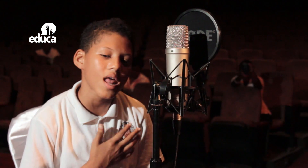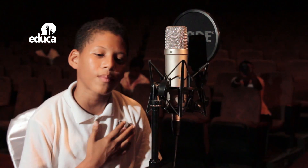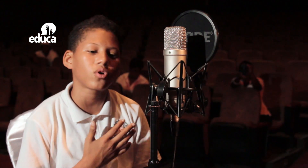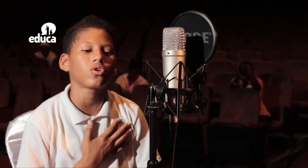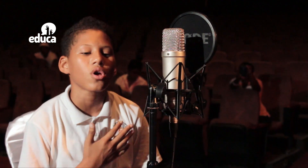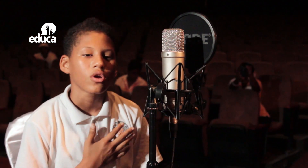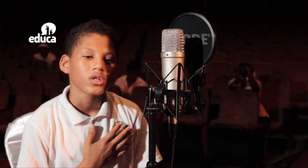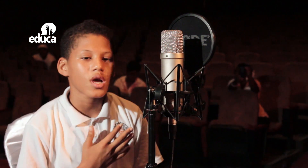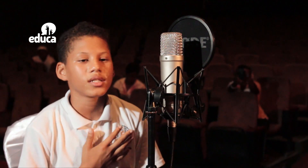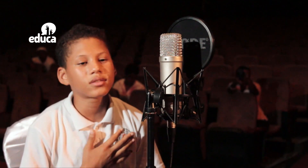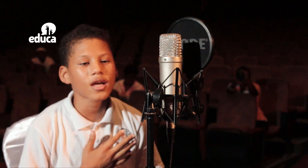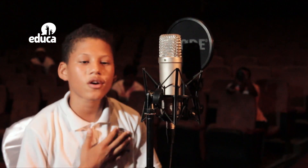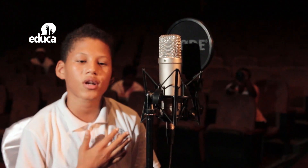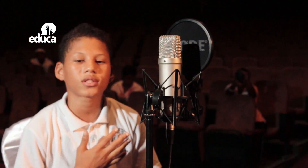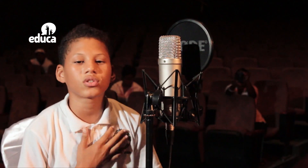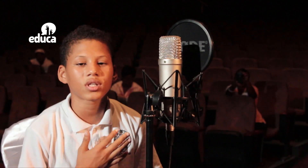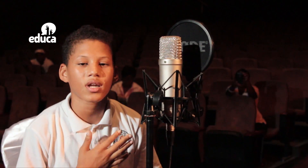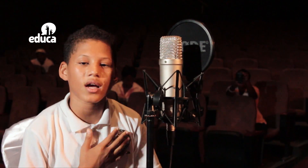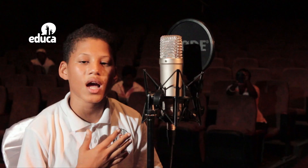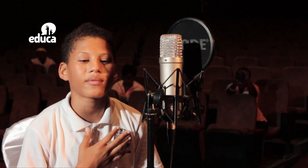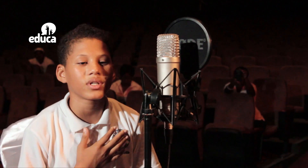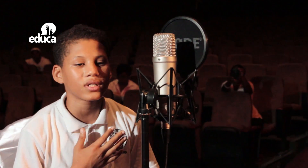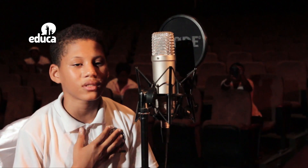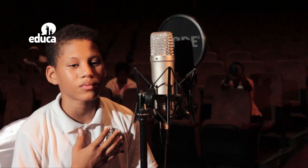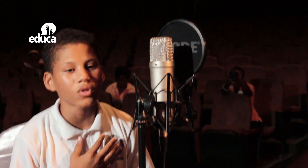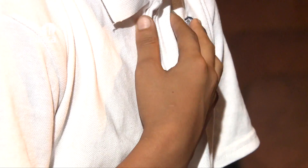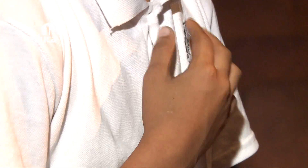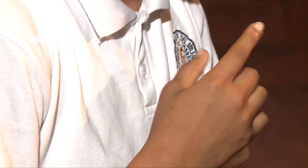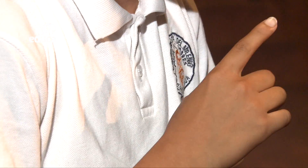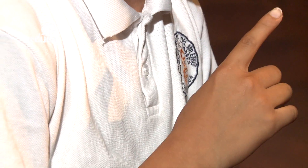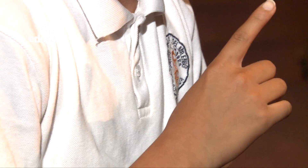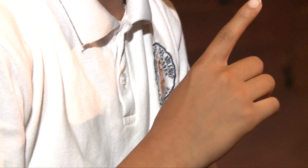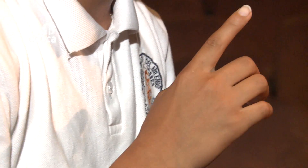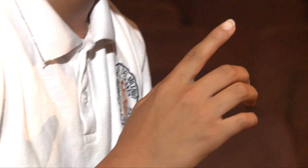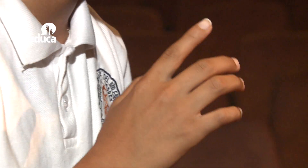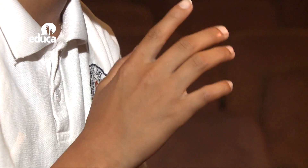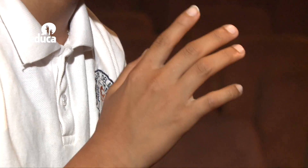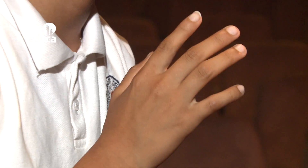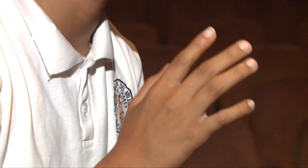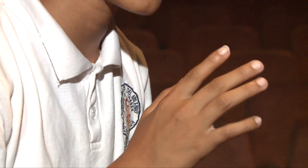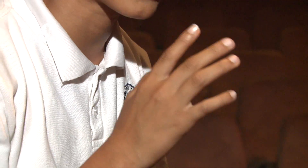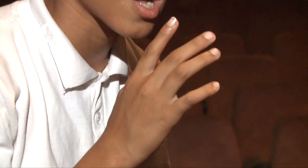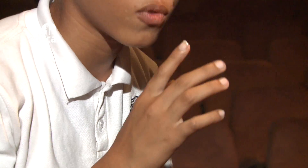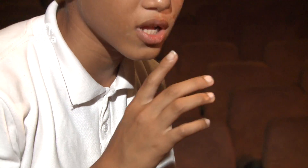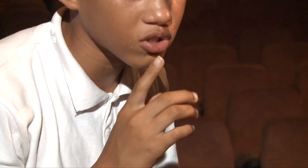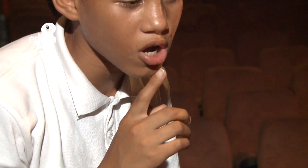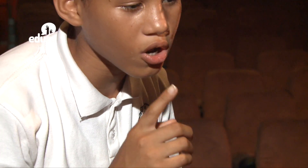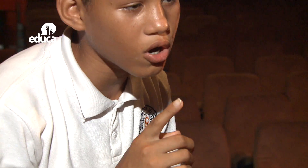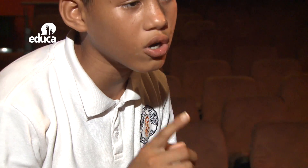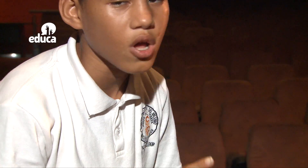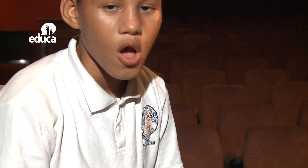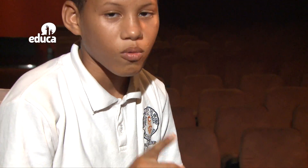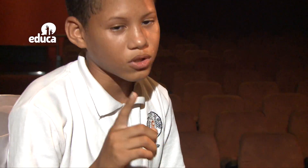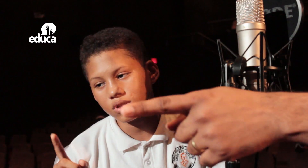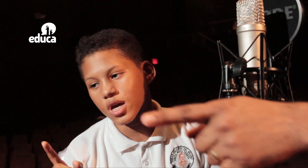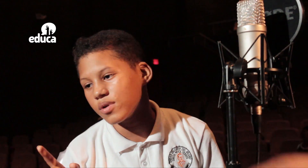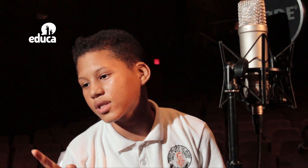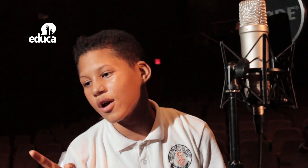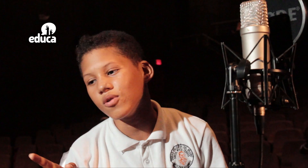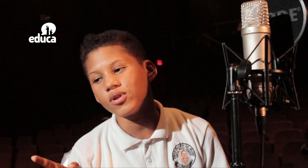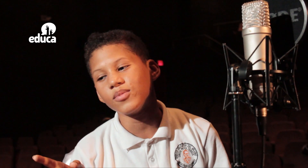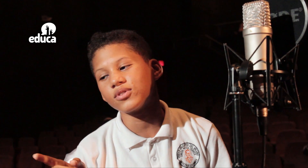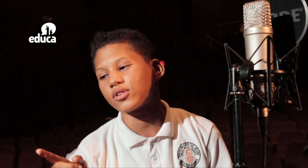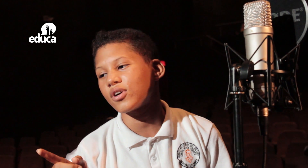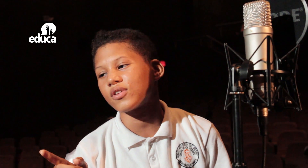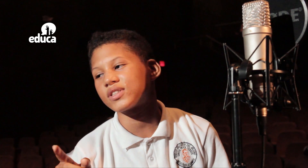conocí el amor. Ya este corazón se le acabó el dolor. Se le acabó, se le acabó, se le acabó el dolor. Cuando te vi,